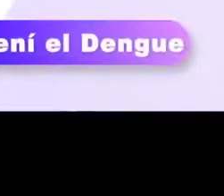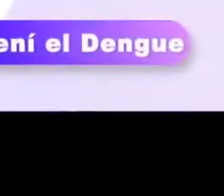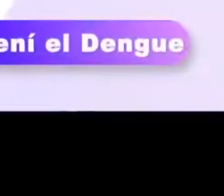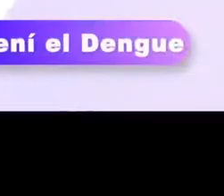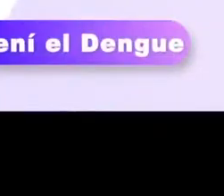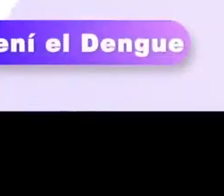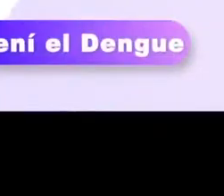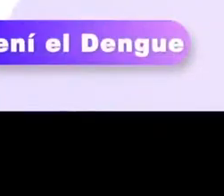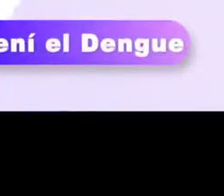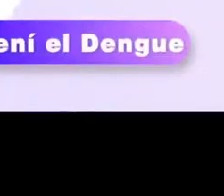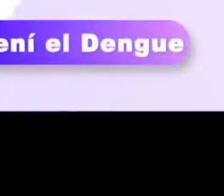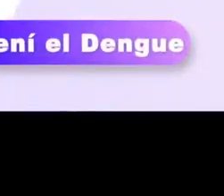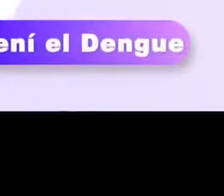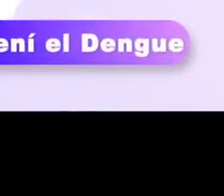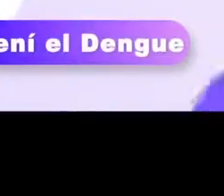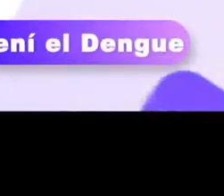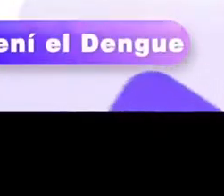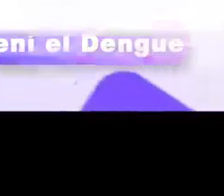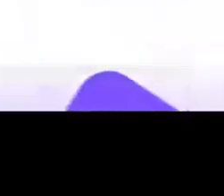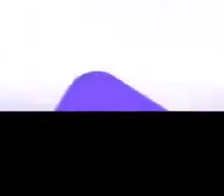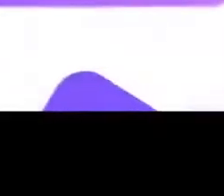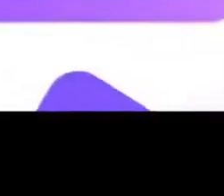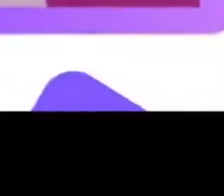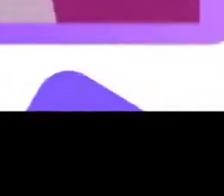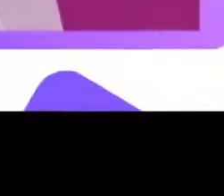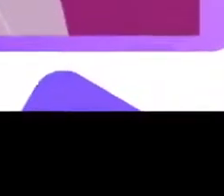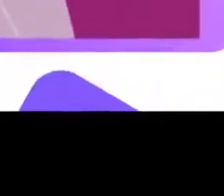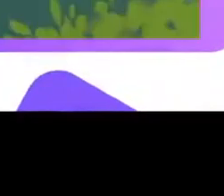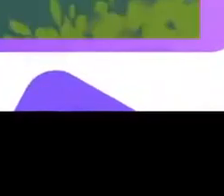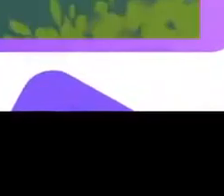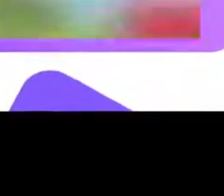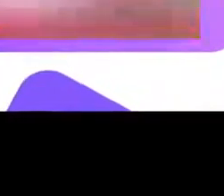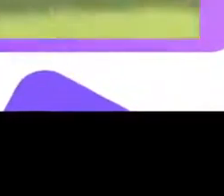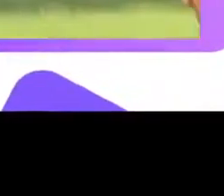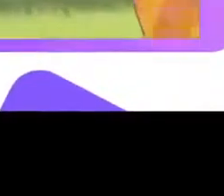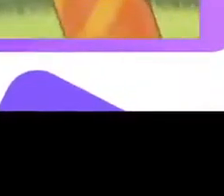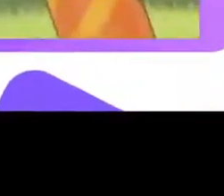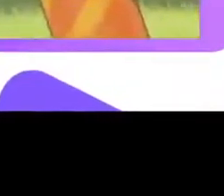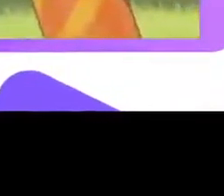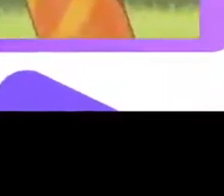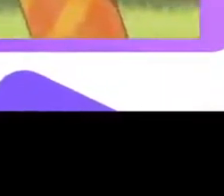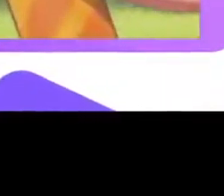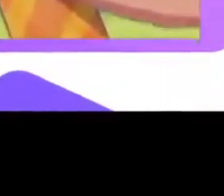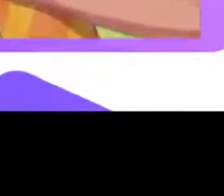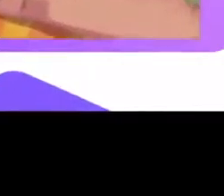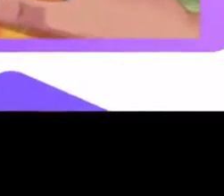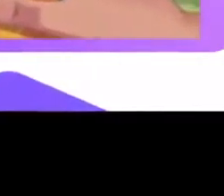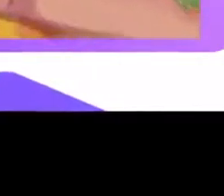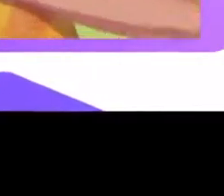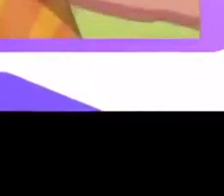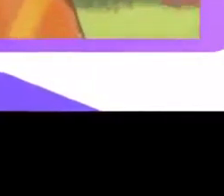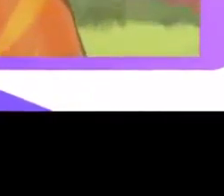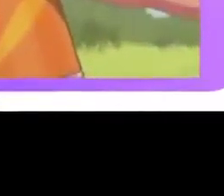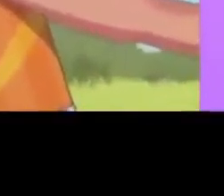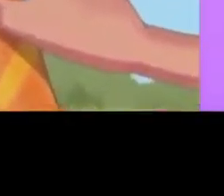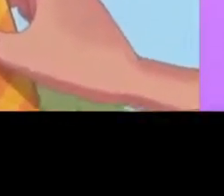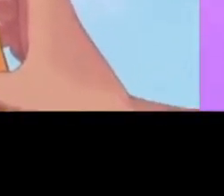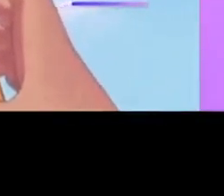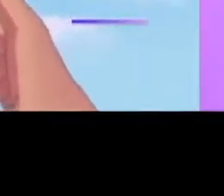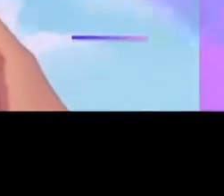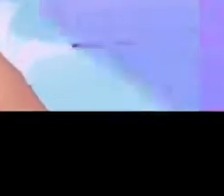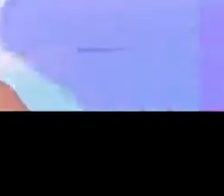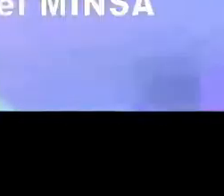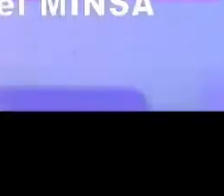Limpia y vacía la pila de lavadero y de otros depósitos. Si mantienes aguas en barril o baldes,